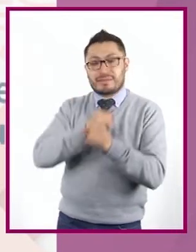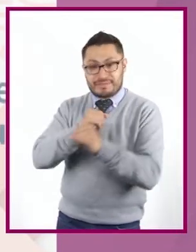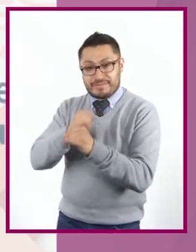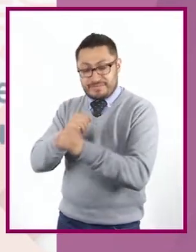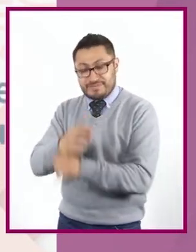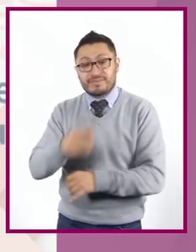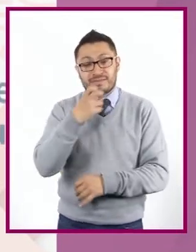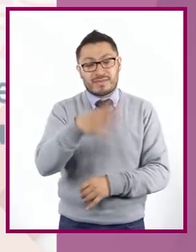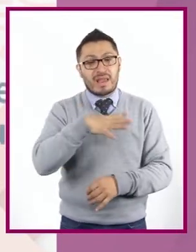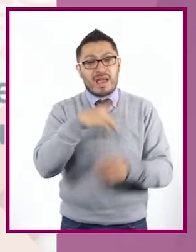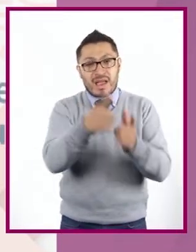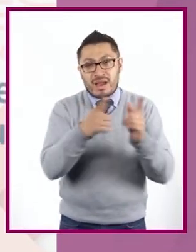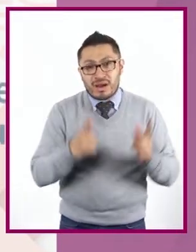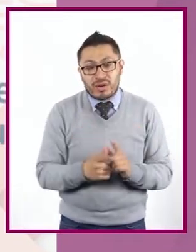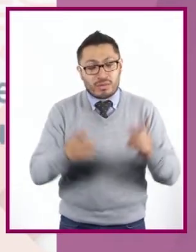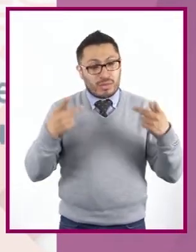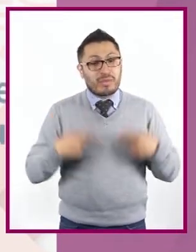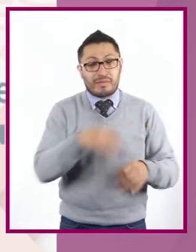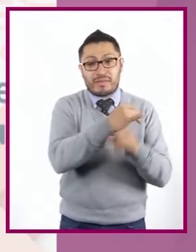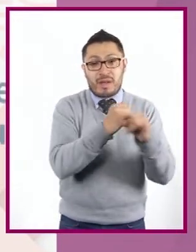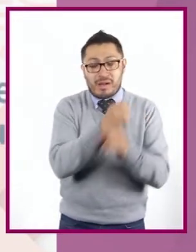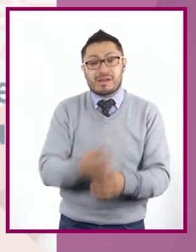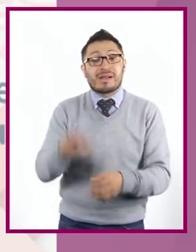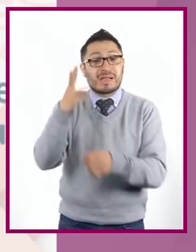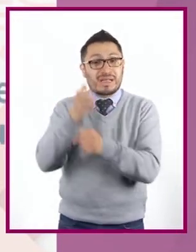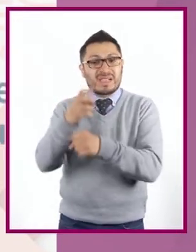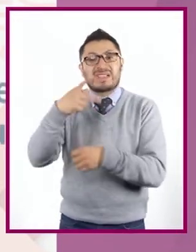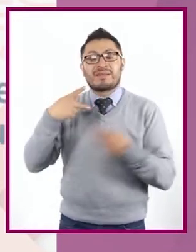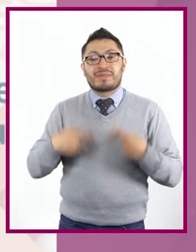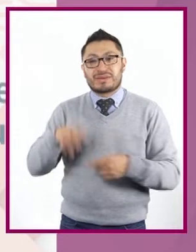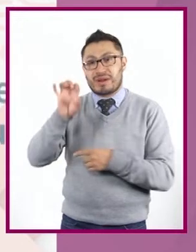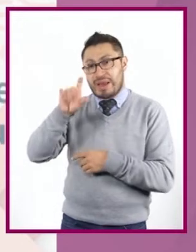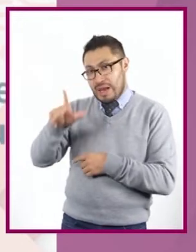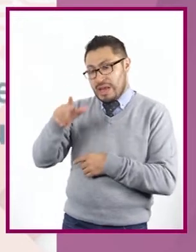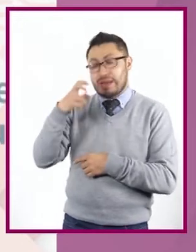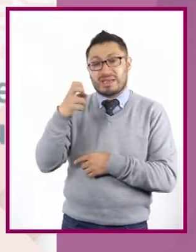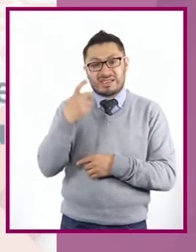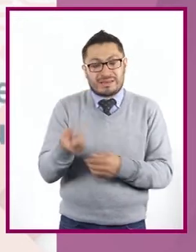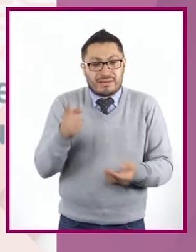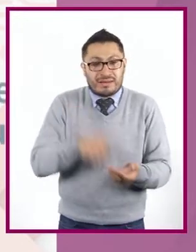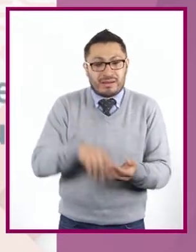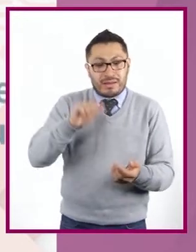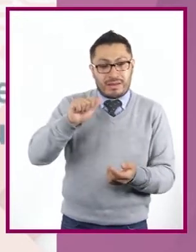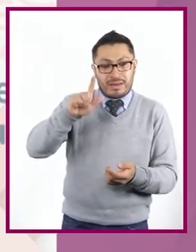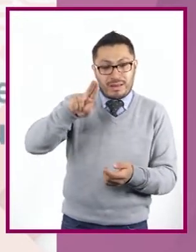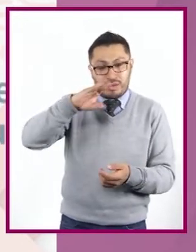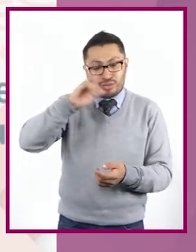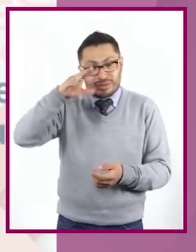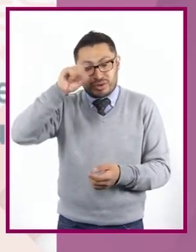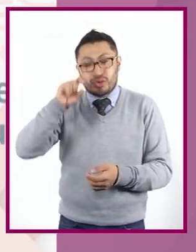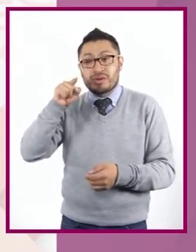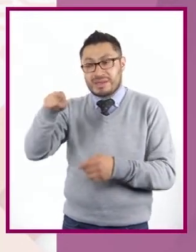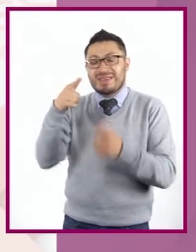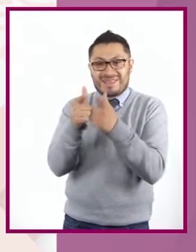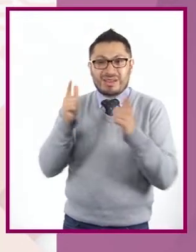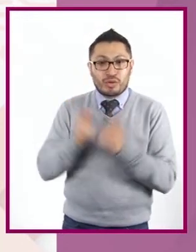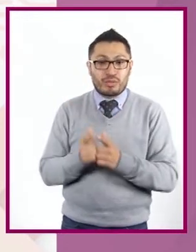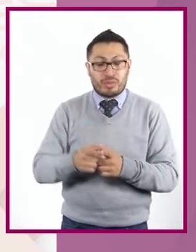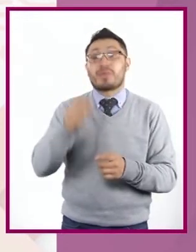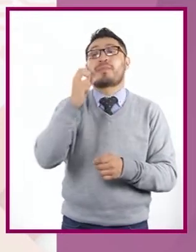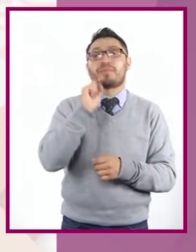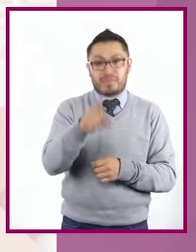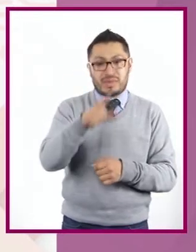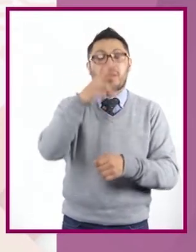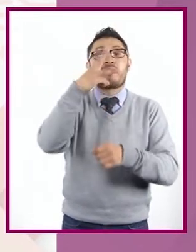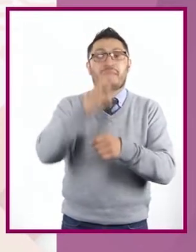referencia al grupo de investigadores y la tercera persona es él, en alusión al grupo. También en el tercer